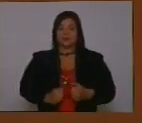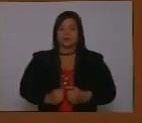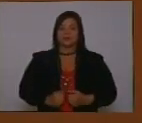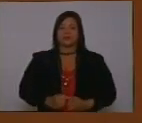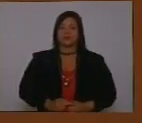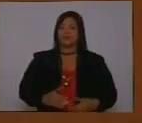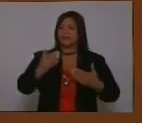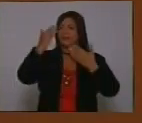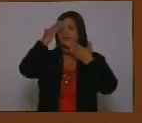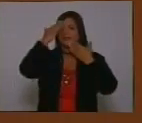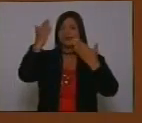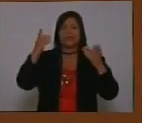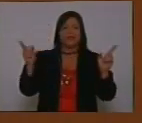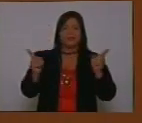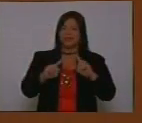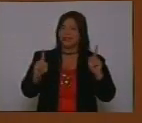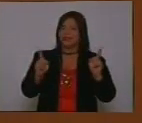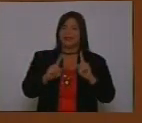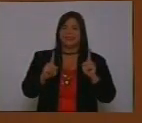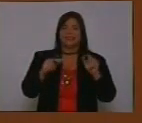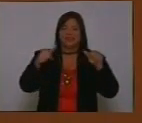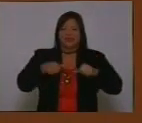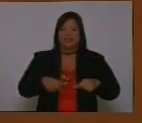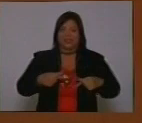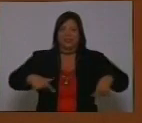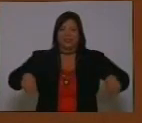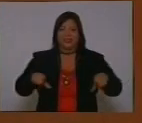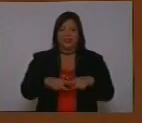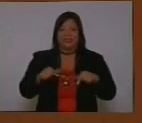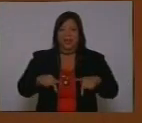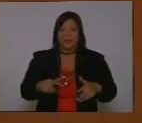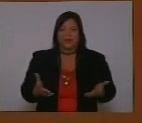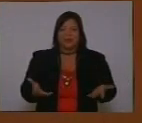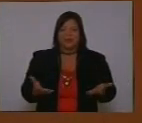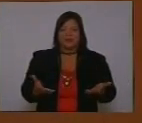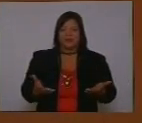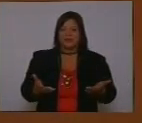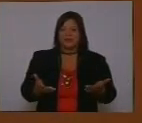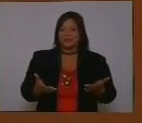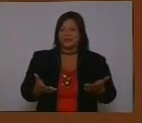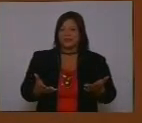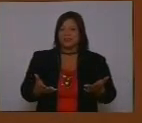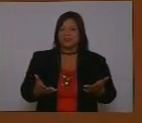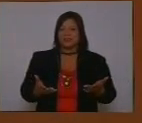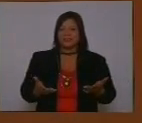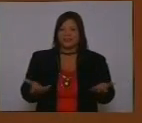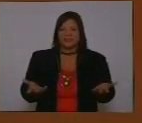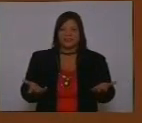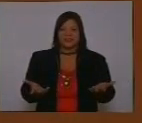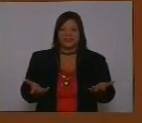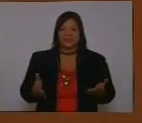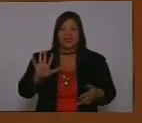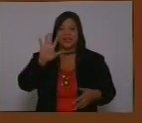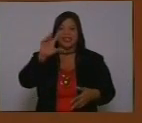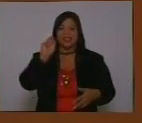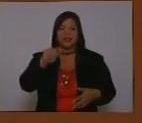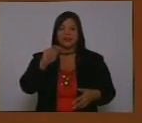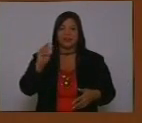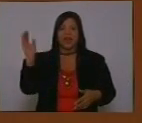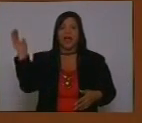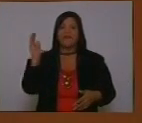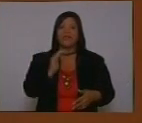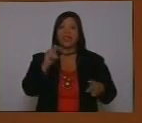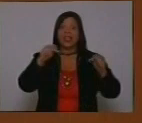enviarle saludo al próximo gobernador del estado Miranda, porque en 5 minutos estará